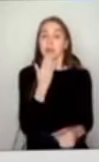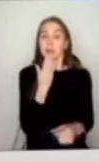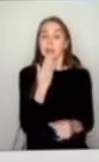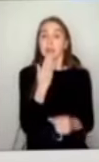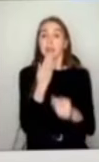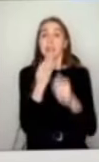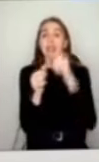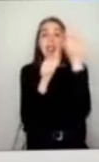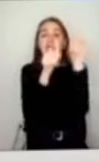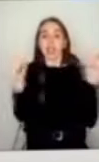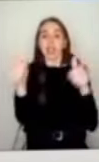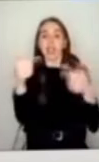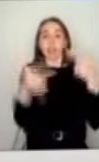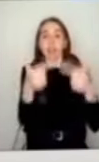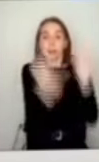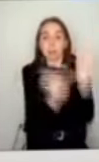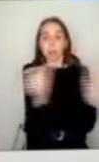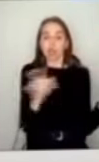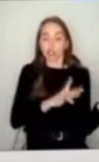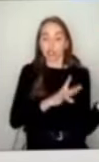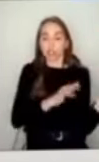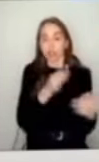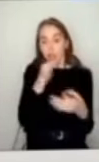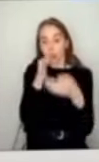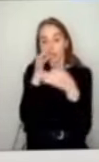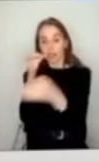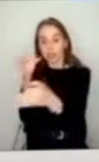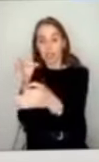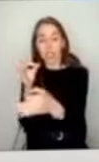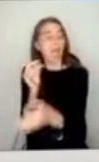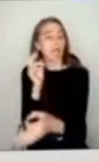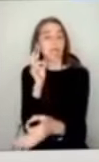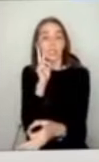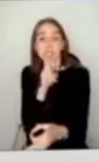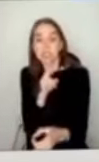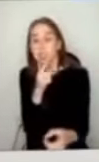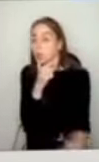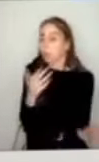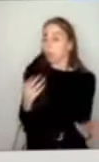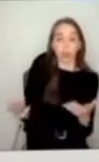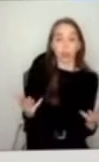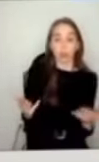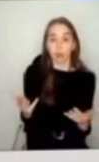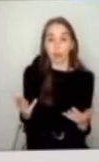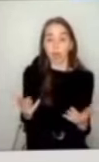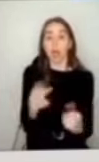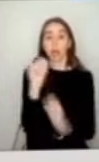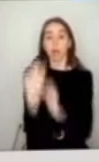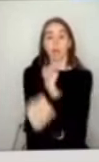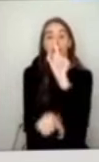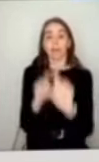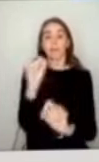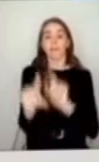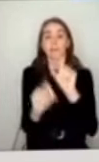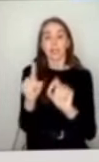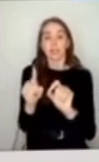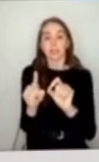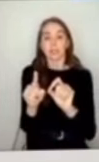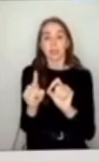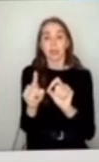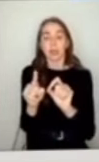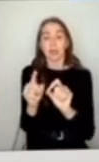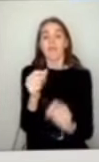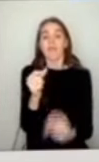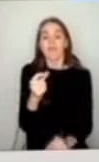chilenos, manifiesten sin ninguna distinción ni ambigüedad una defensa de los valores y